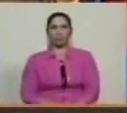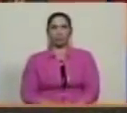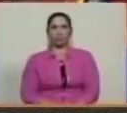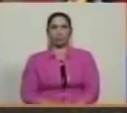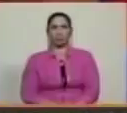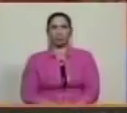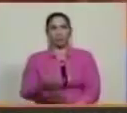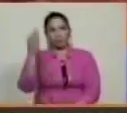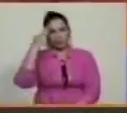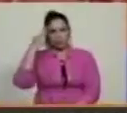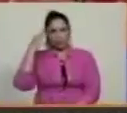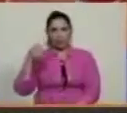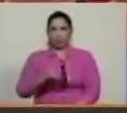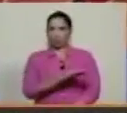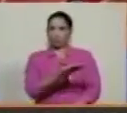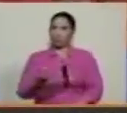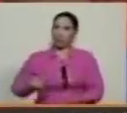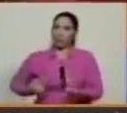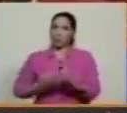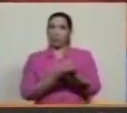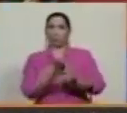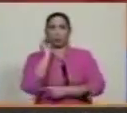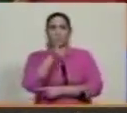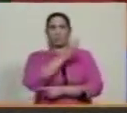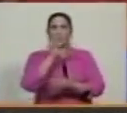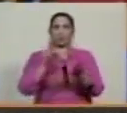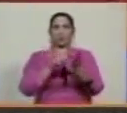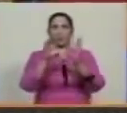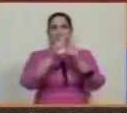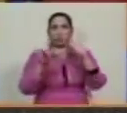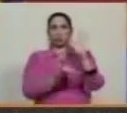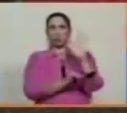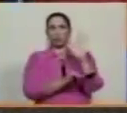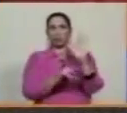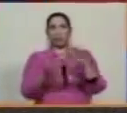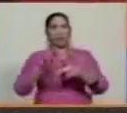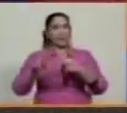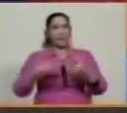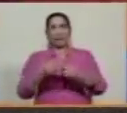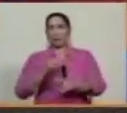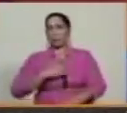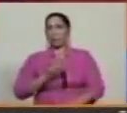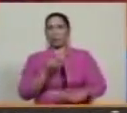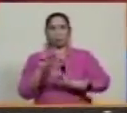Saben que cuentan con el apoyo de la Asamblea Nacional Constituyente. Nadie puede dudarlo.